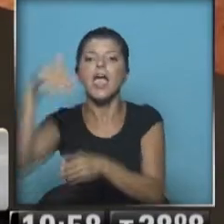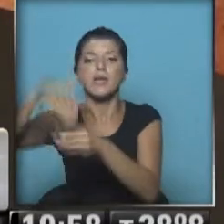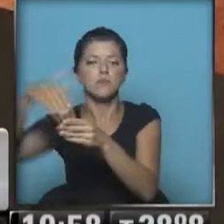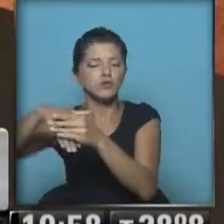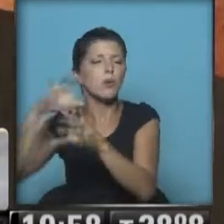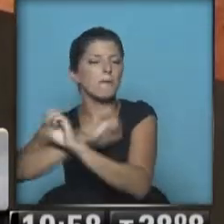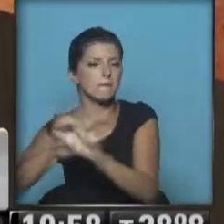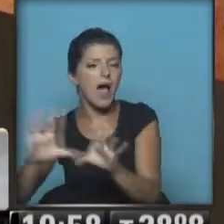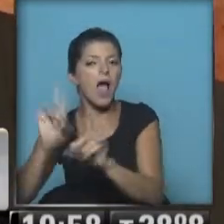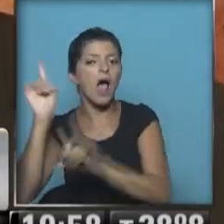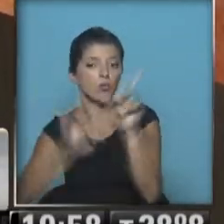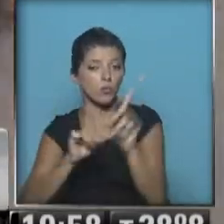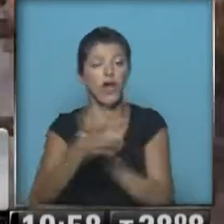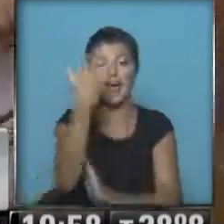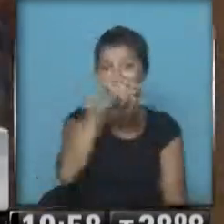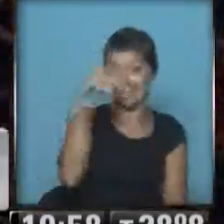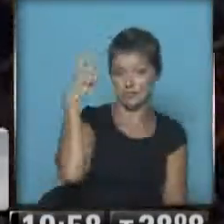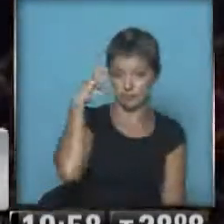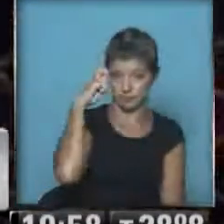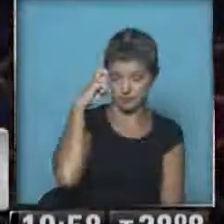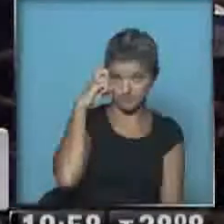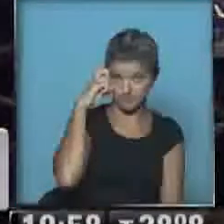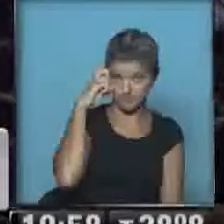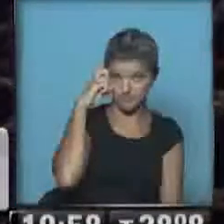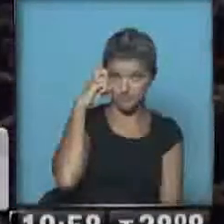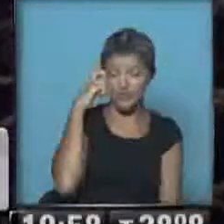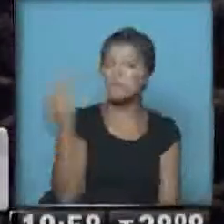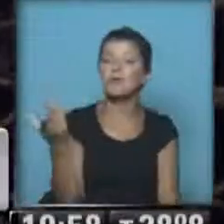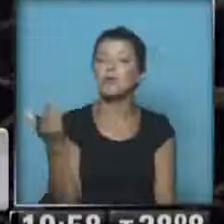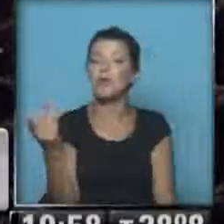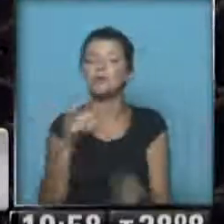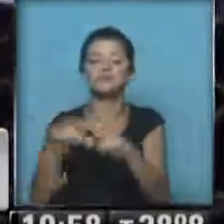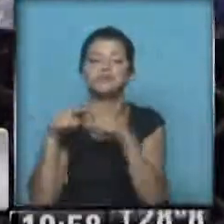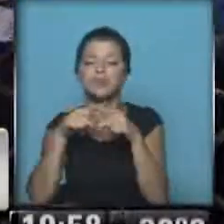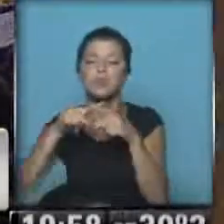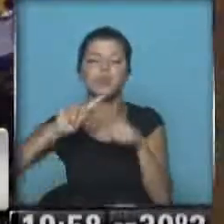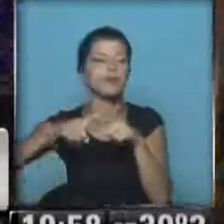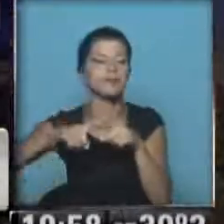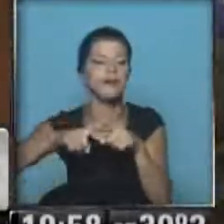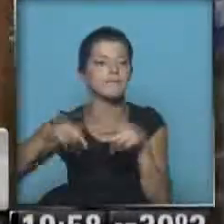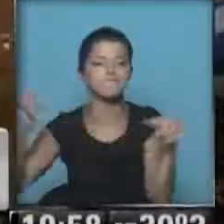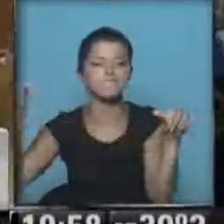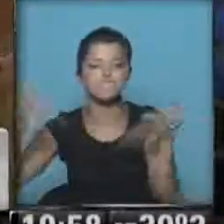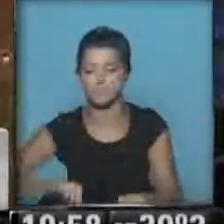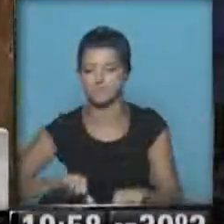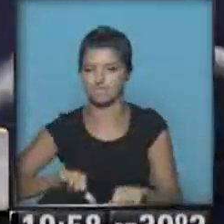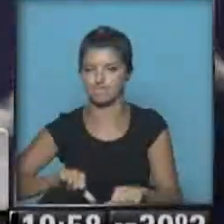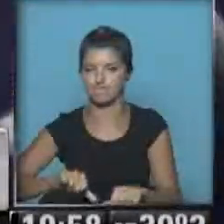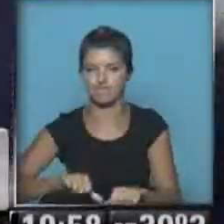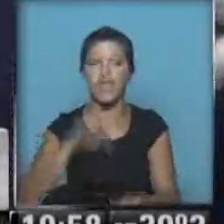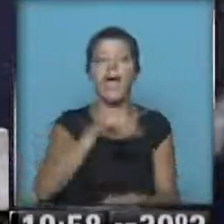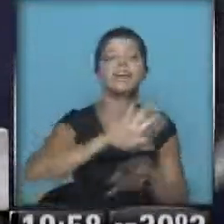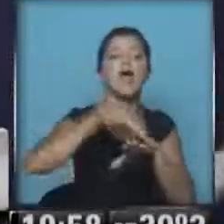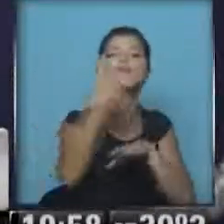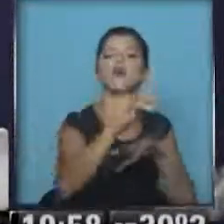muchos dirigentes históricos del radicalismo, pero se perdieron la discusión política. Ahí estaban los jóvenes